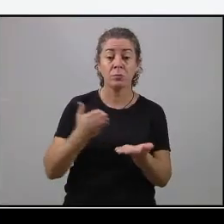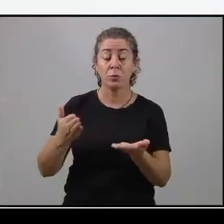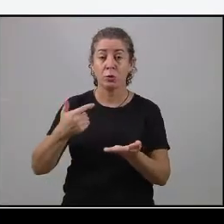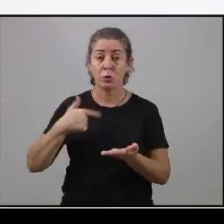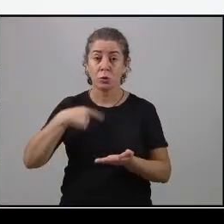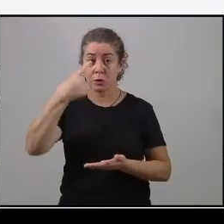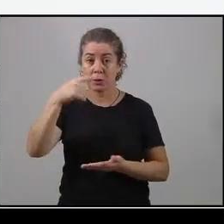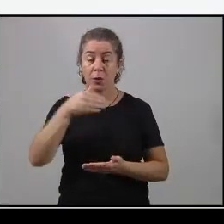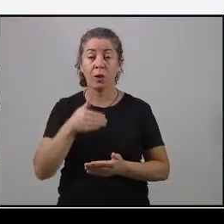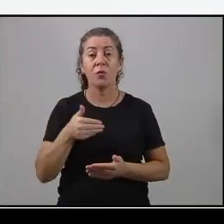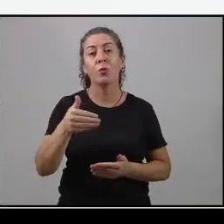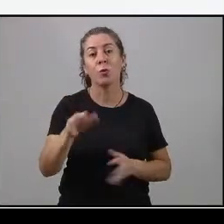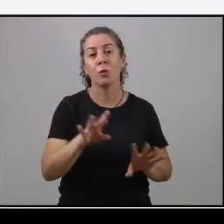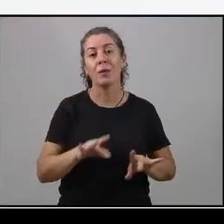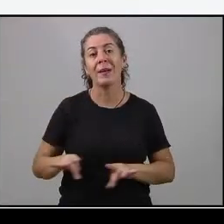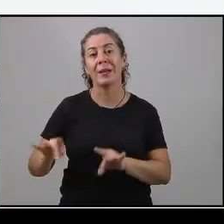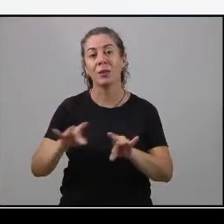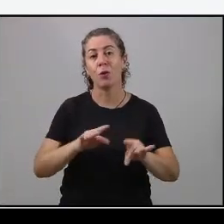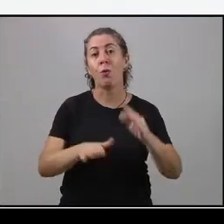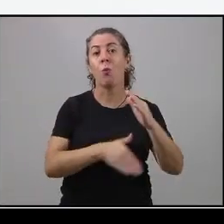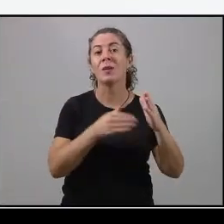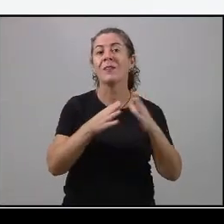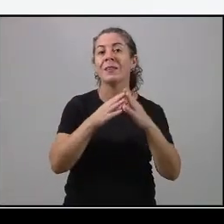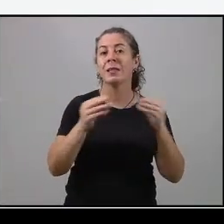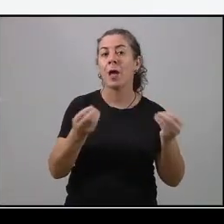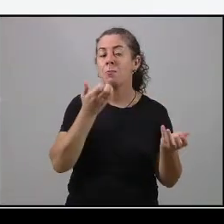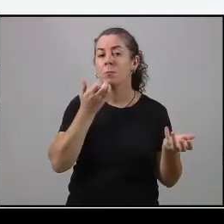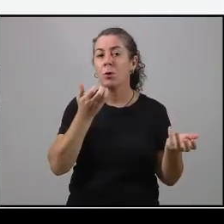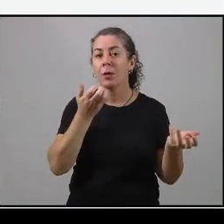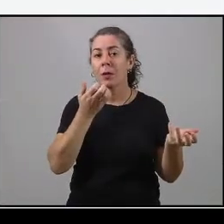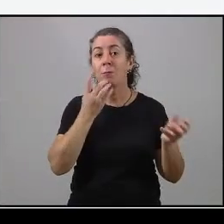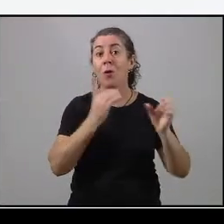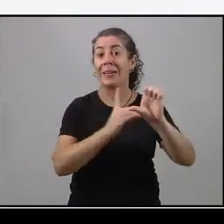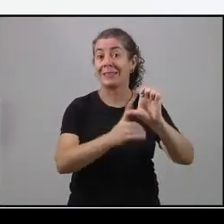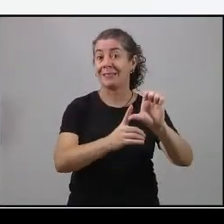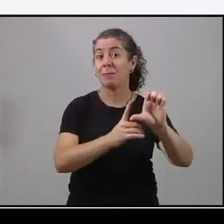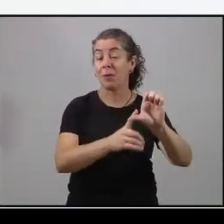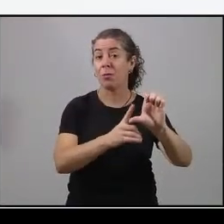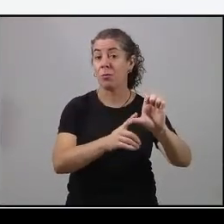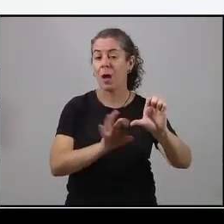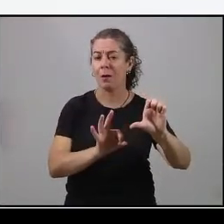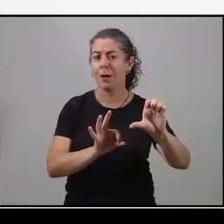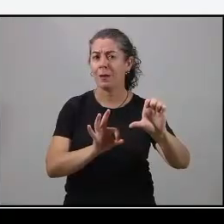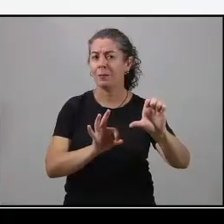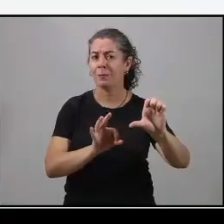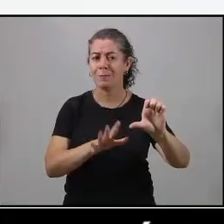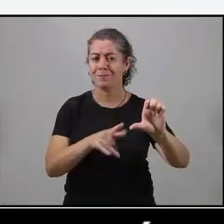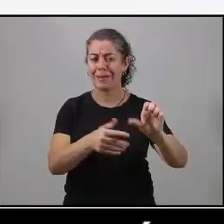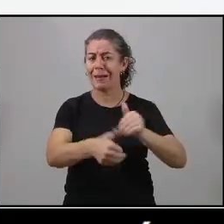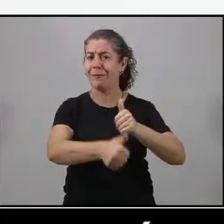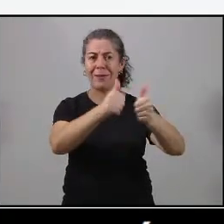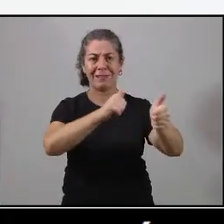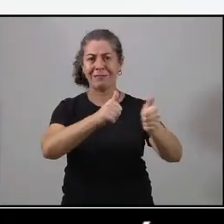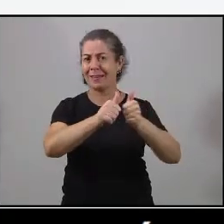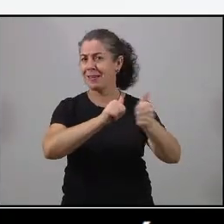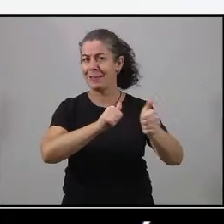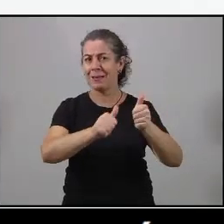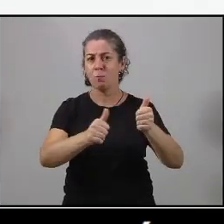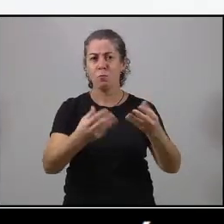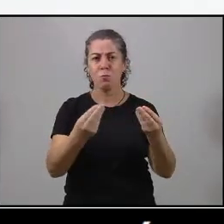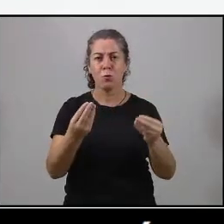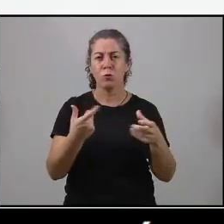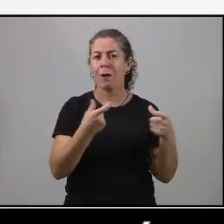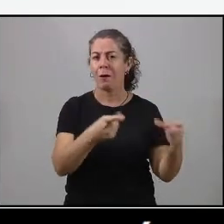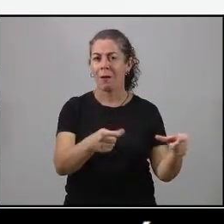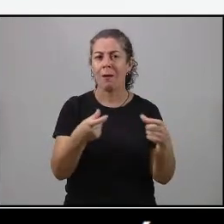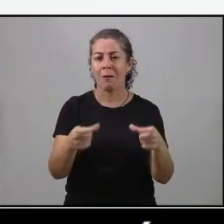en nuestra región que tengamos universidades como la Universidad de Extremadura, que es un auténtico referente en muchos ámbitos, que a